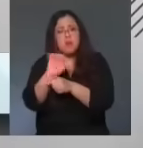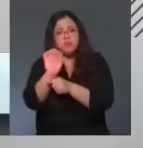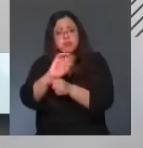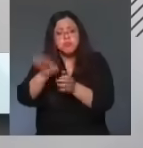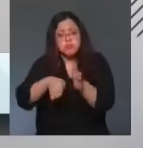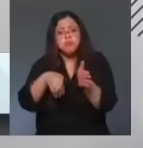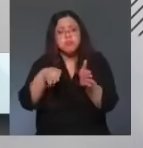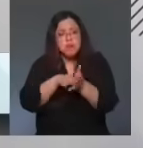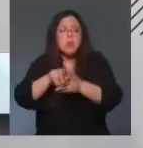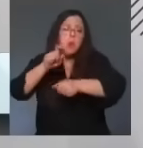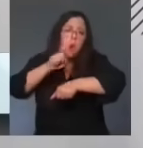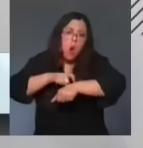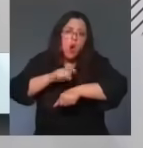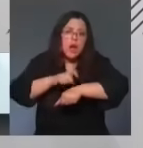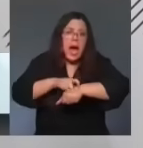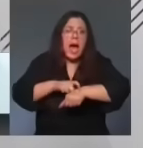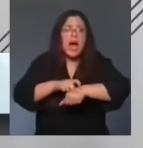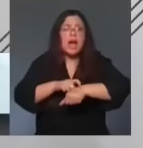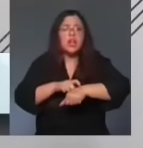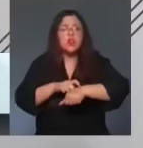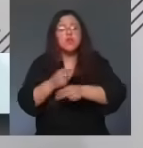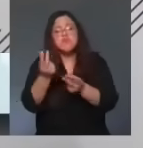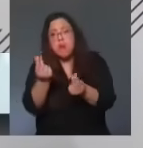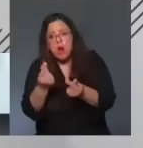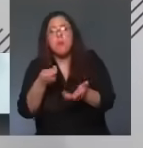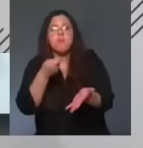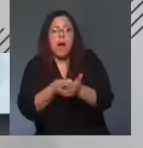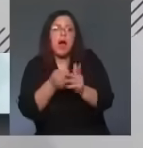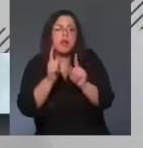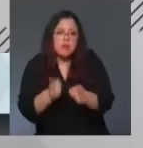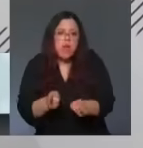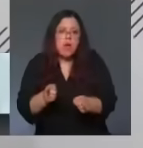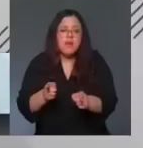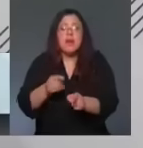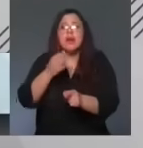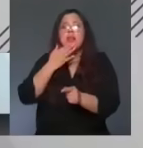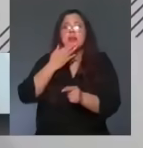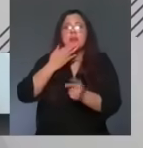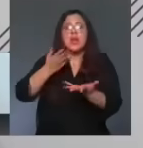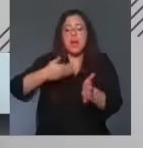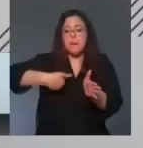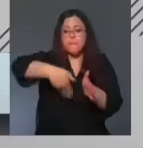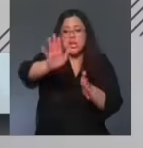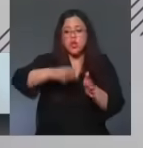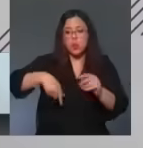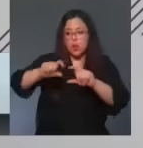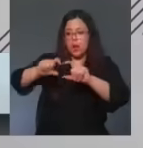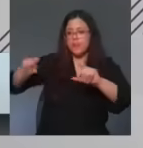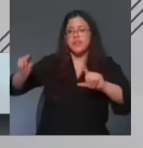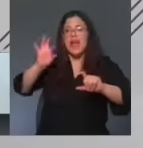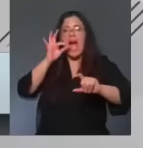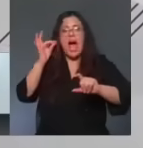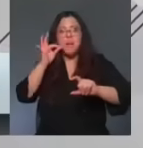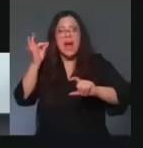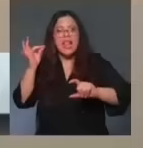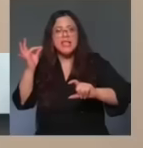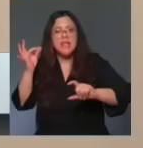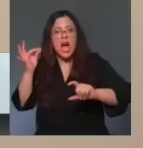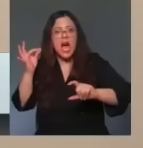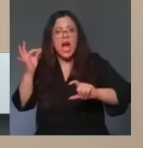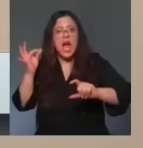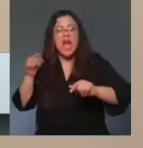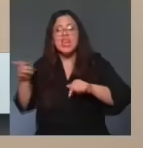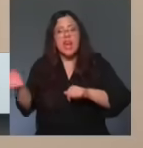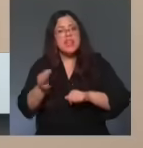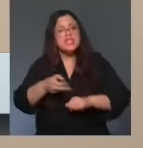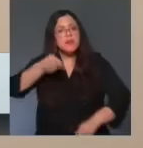determinado horario con una determinada tarifa y la pintura de la solera amarilla, la línea amarilla que indica no